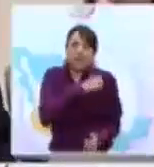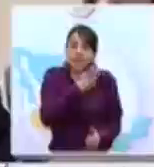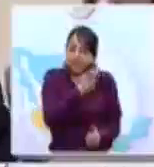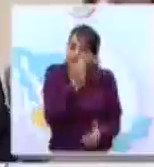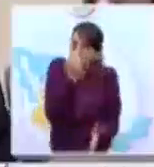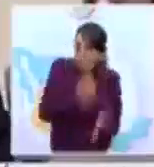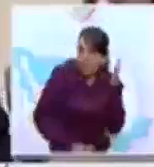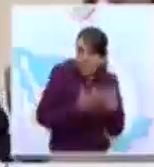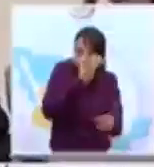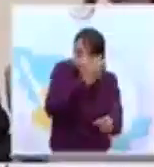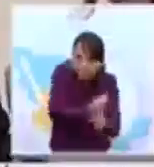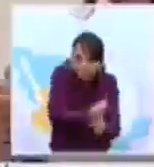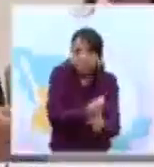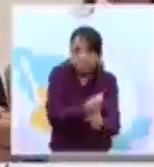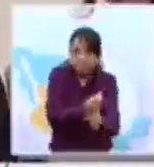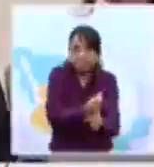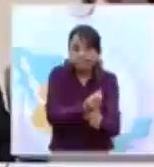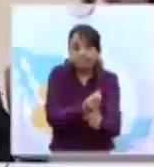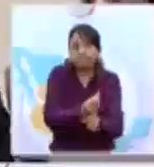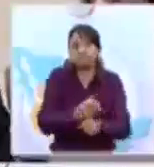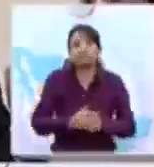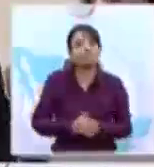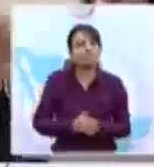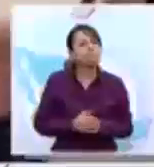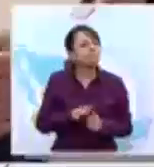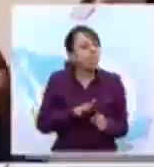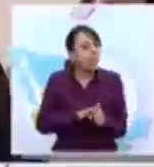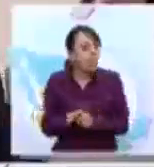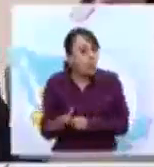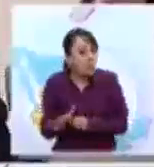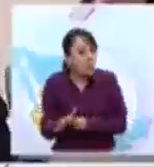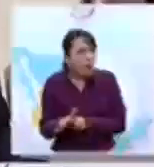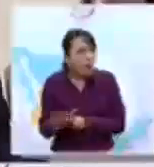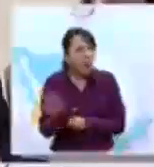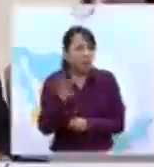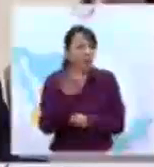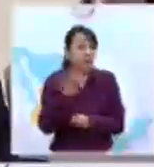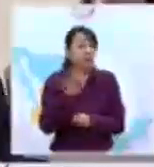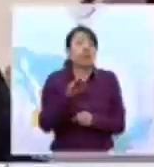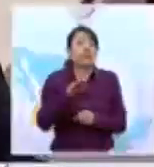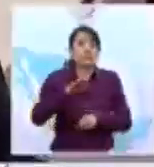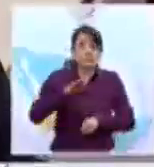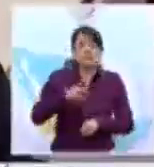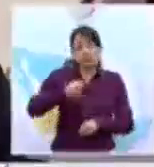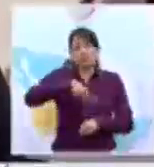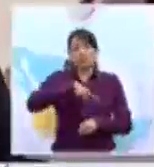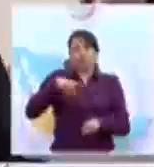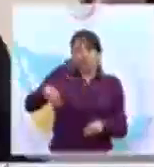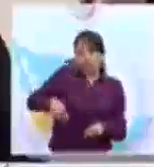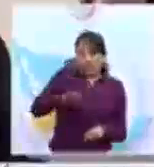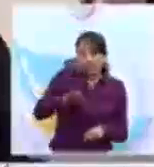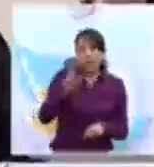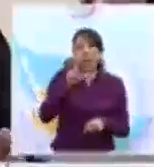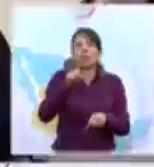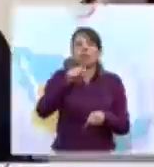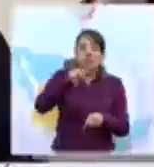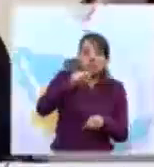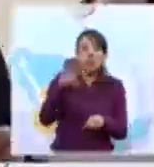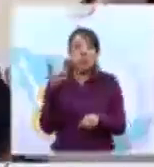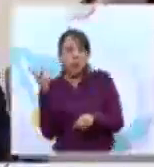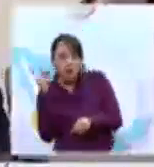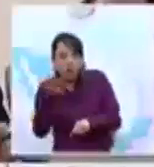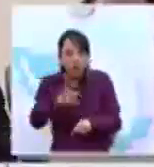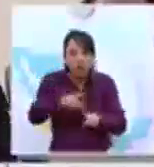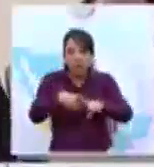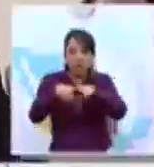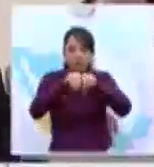social alimentaria, el uso de la permisividad en la publicidad, en las enormes